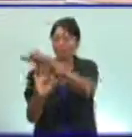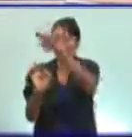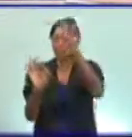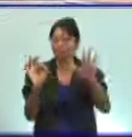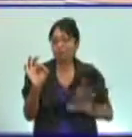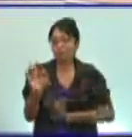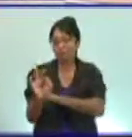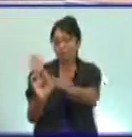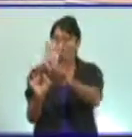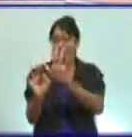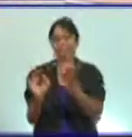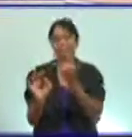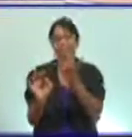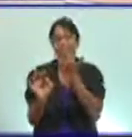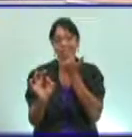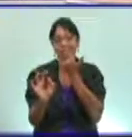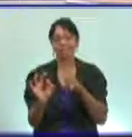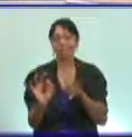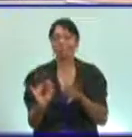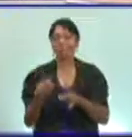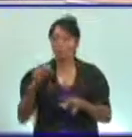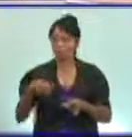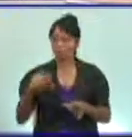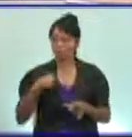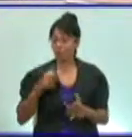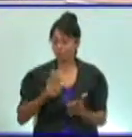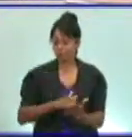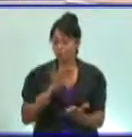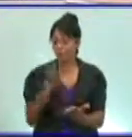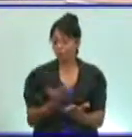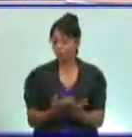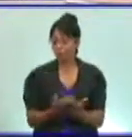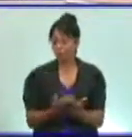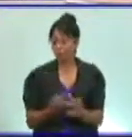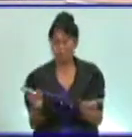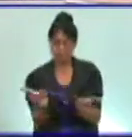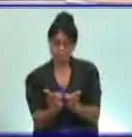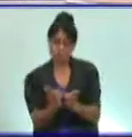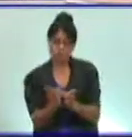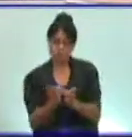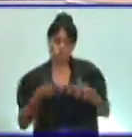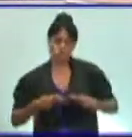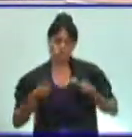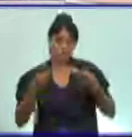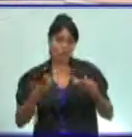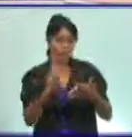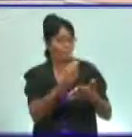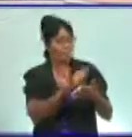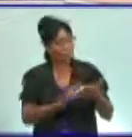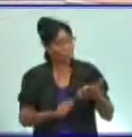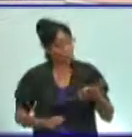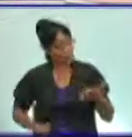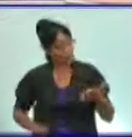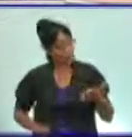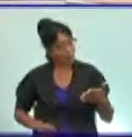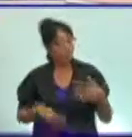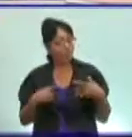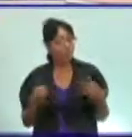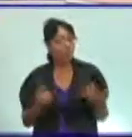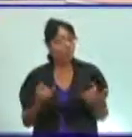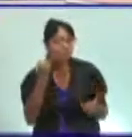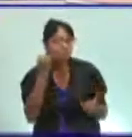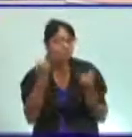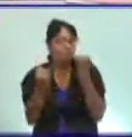ciclón. Por eso ahora yo les propongo anotar este resumen que les traigo de cómo se ven representadas o cómo